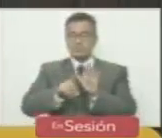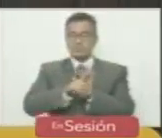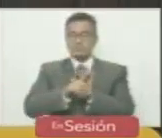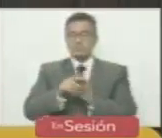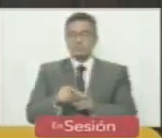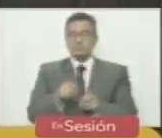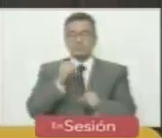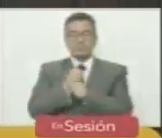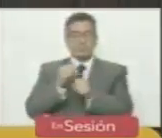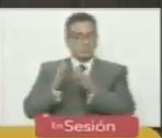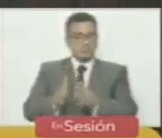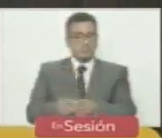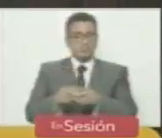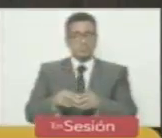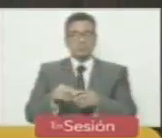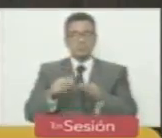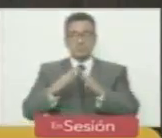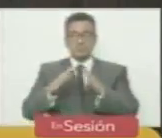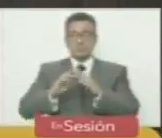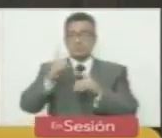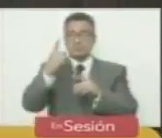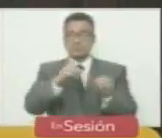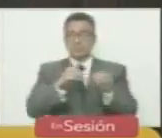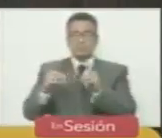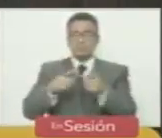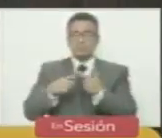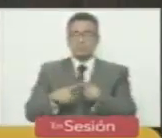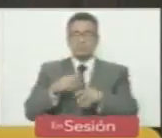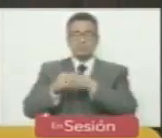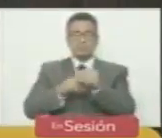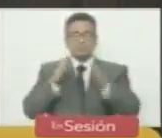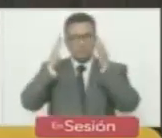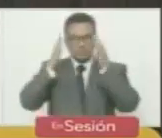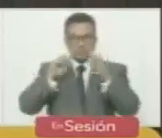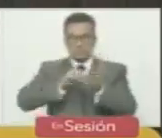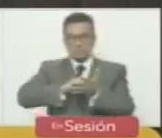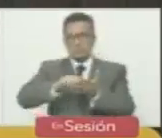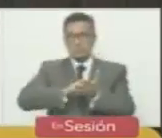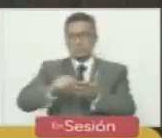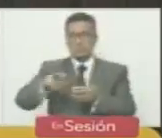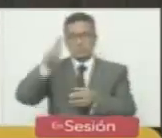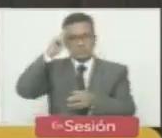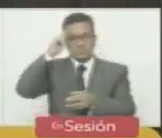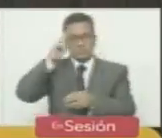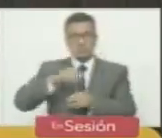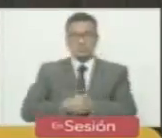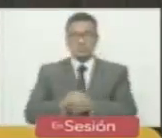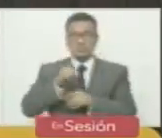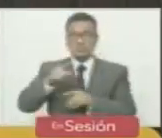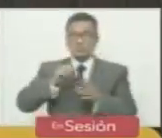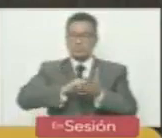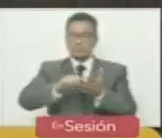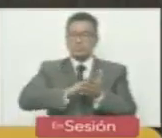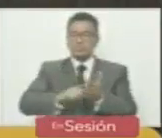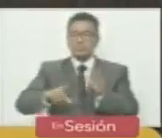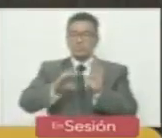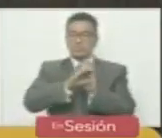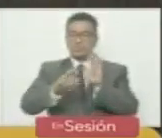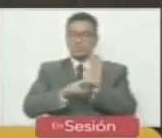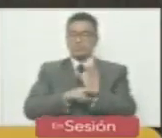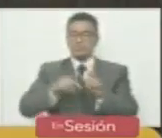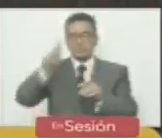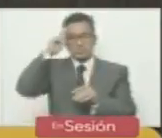de trabajadores a domicilio en primera discusión, pero hacemos un exhorto a que se respete los artículos de la Constitución,